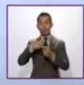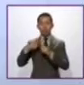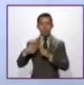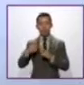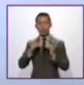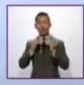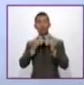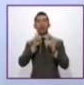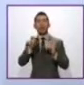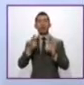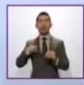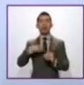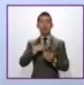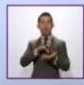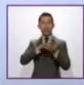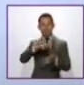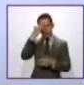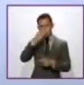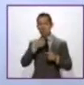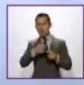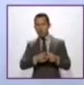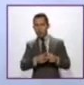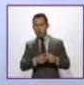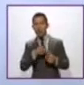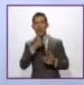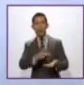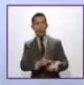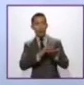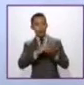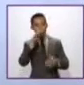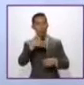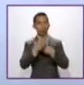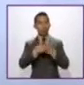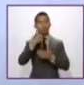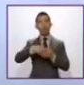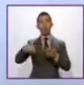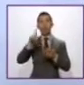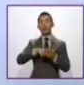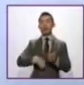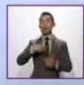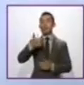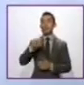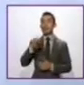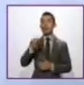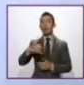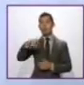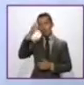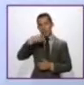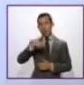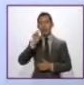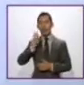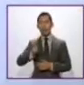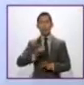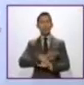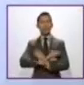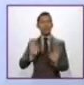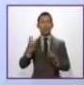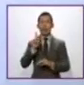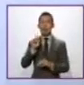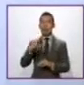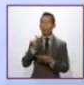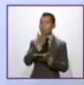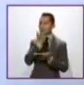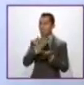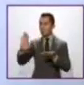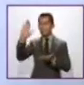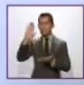que apoyamos, allá saben quién, salgamos a votar este 6 de junio para sacar por fin al PAN de